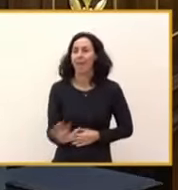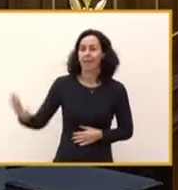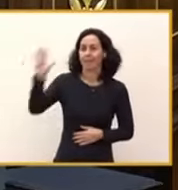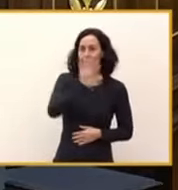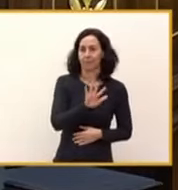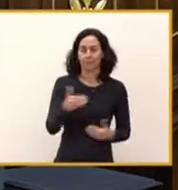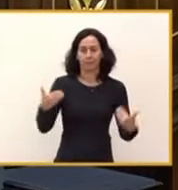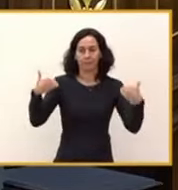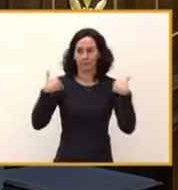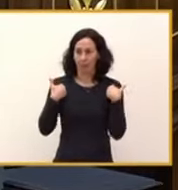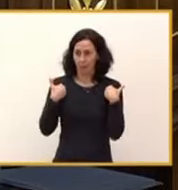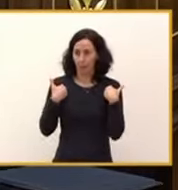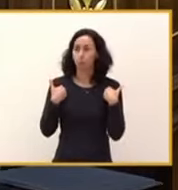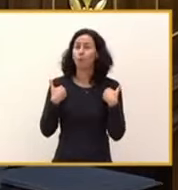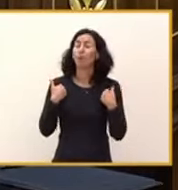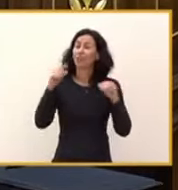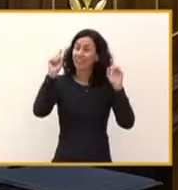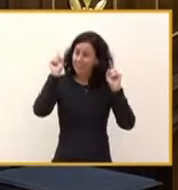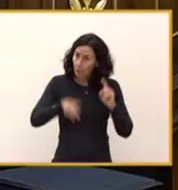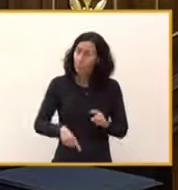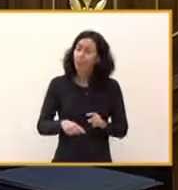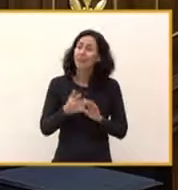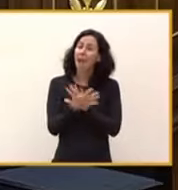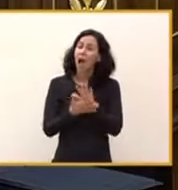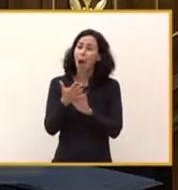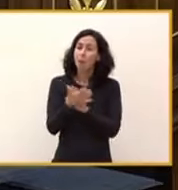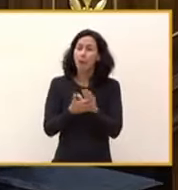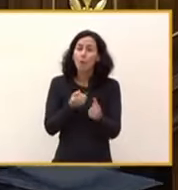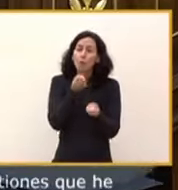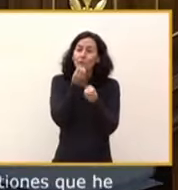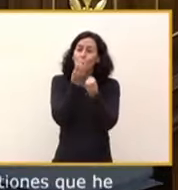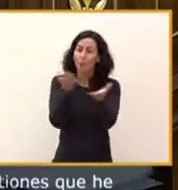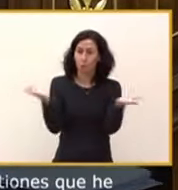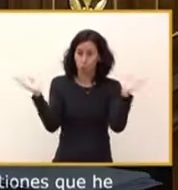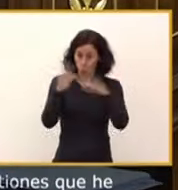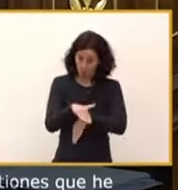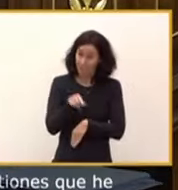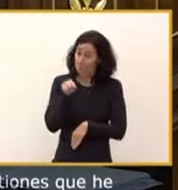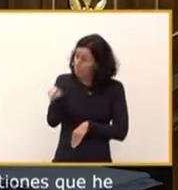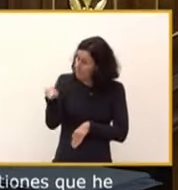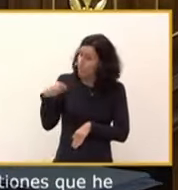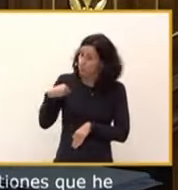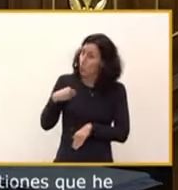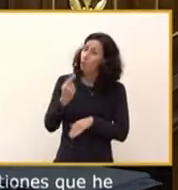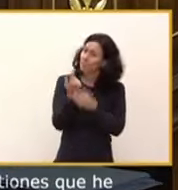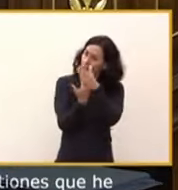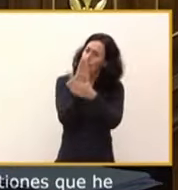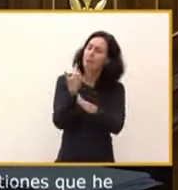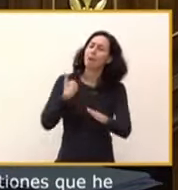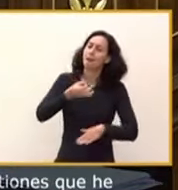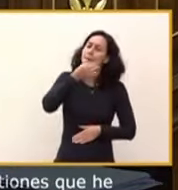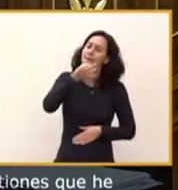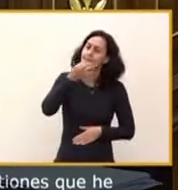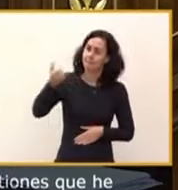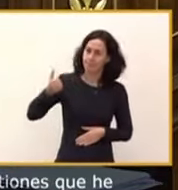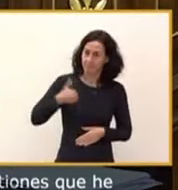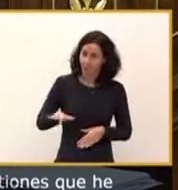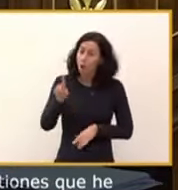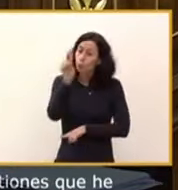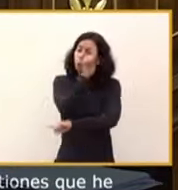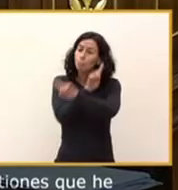Es todo un disparate, en fin. Es un disparate con prensa comprada. Te puedes permitir varios, ¿eh? Sí, claro. Porque si lo único que deduce... Comprada